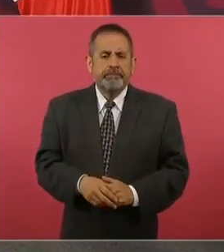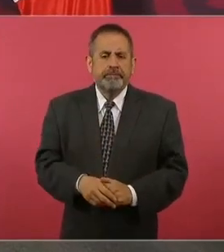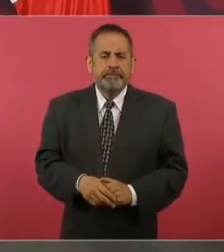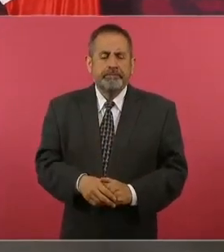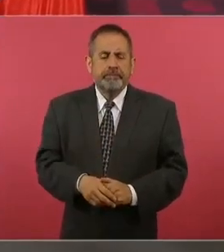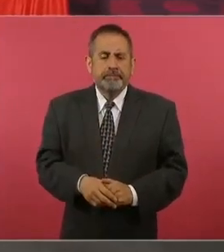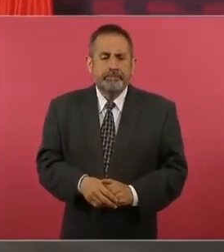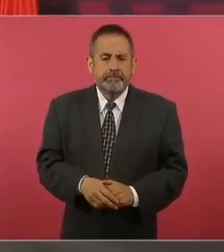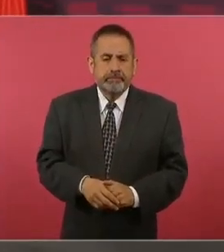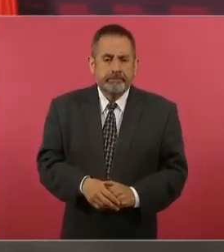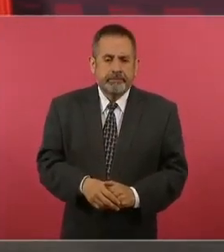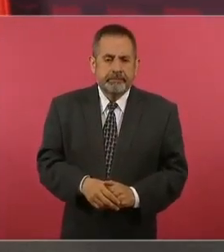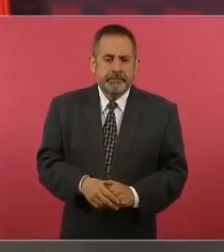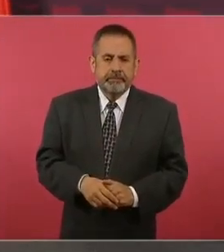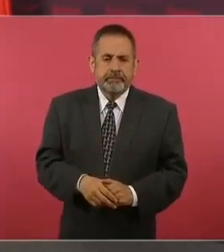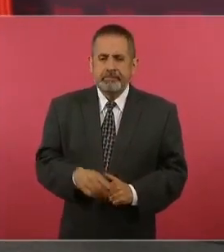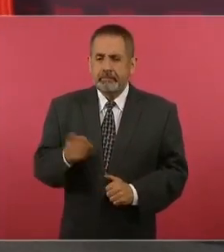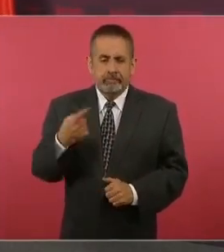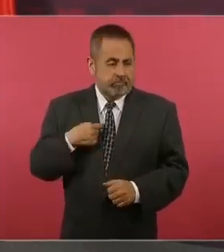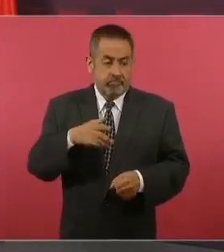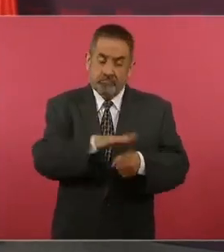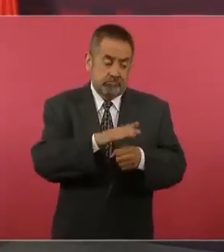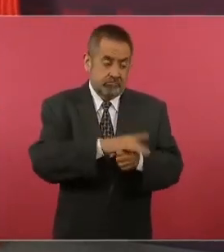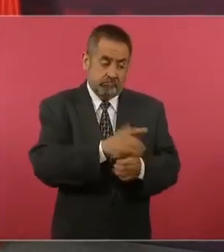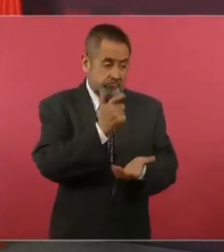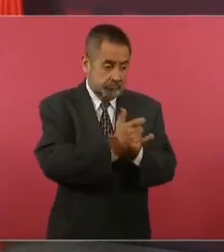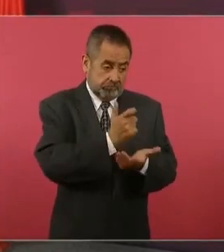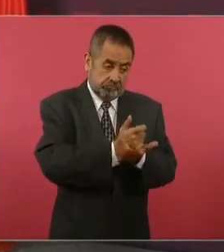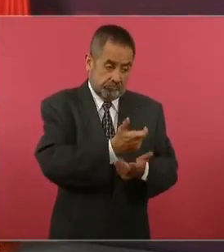no es una extorsión.